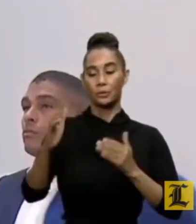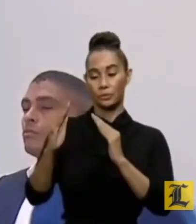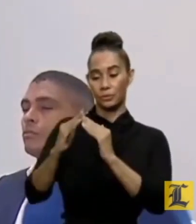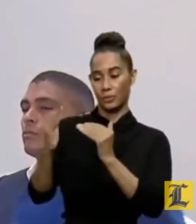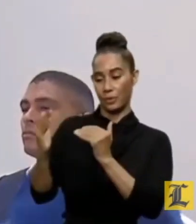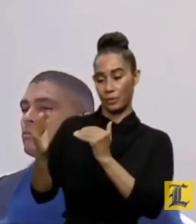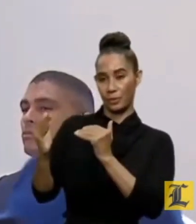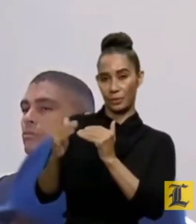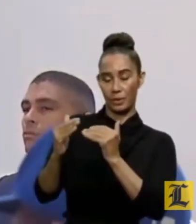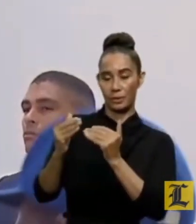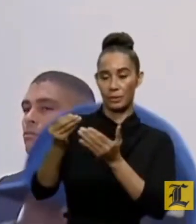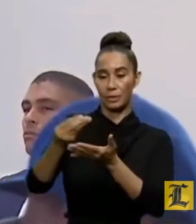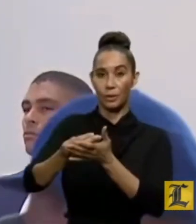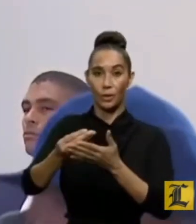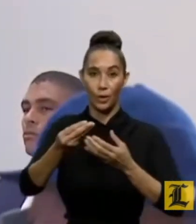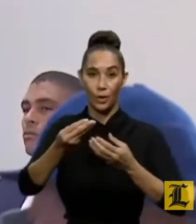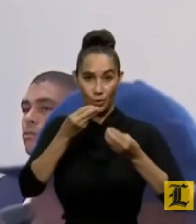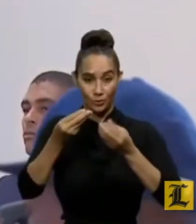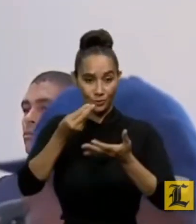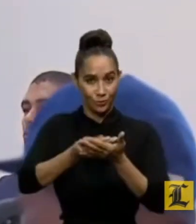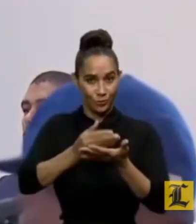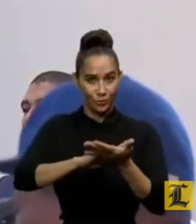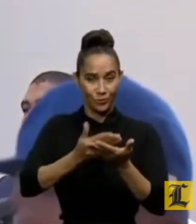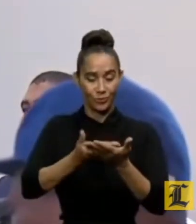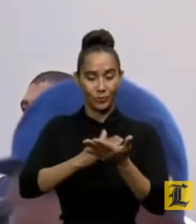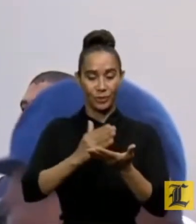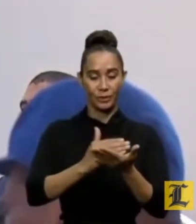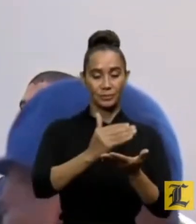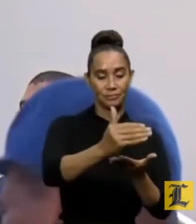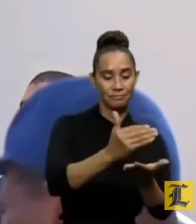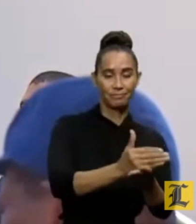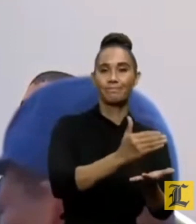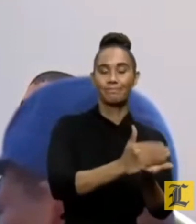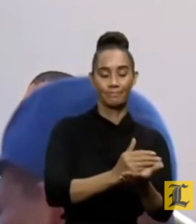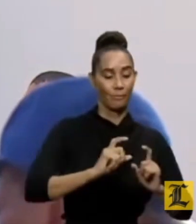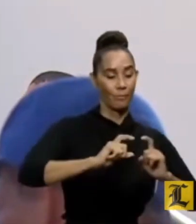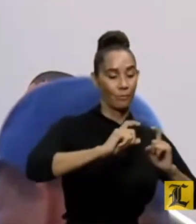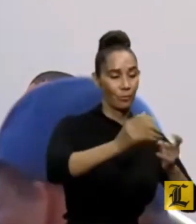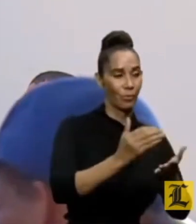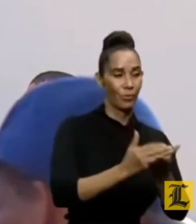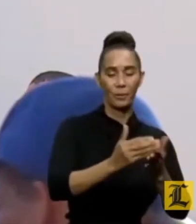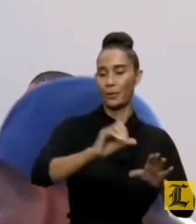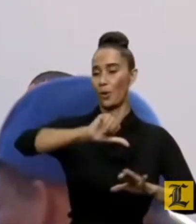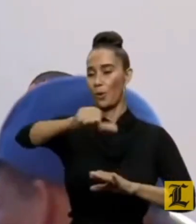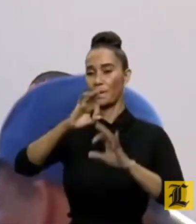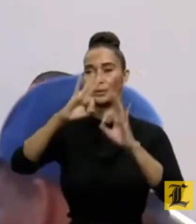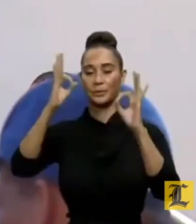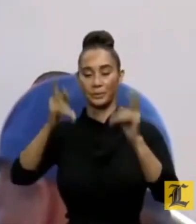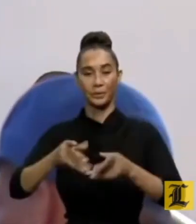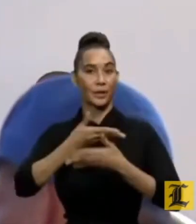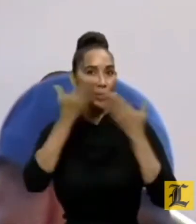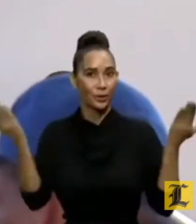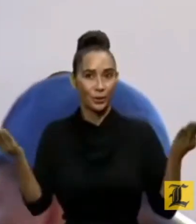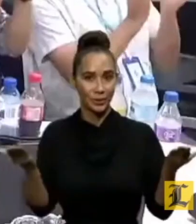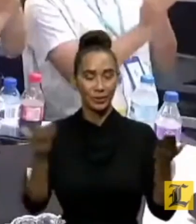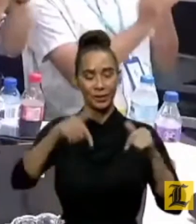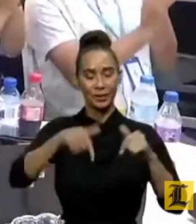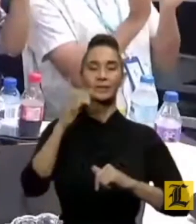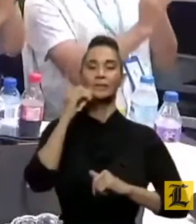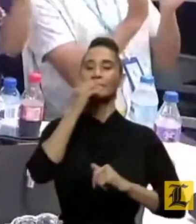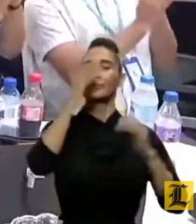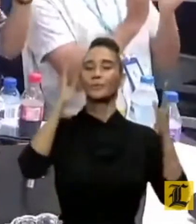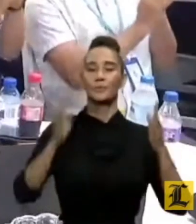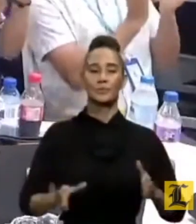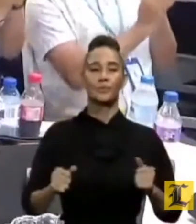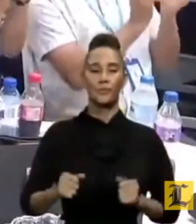vecino consigue comida, divide esa comida y se la da al otro vecino que no tiene comida. Es así somos los